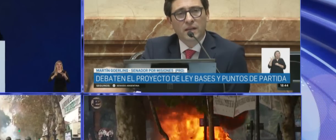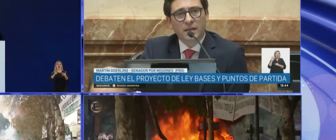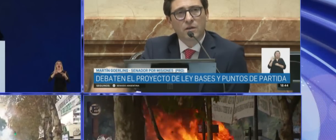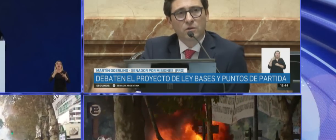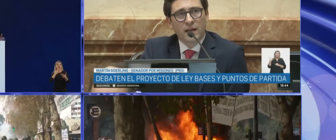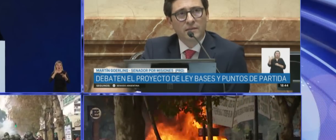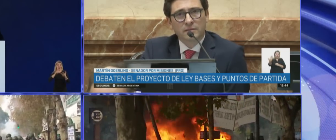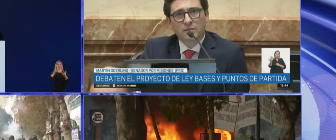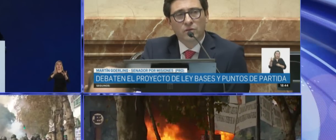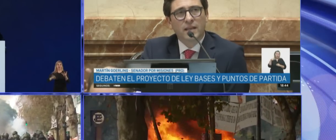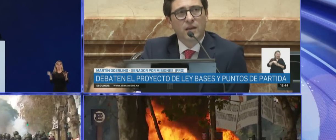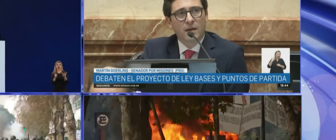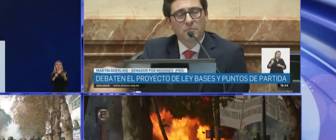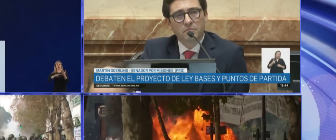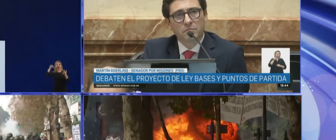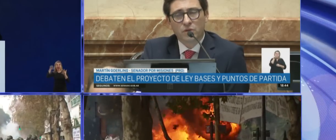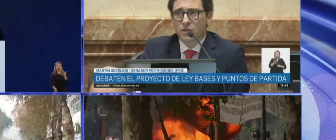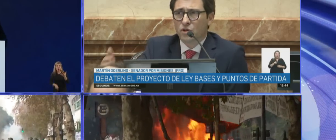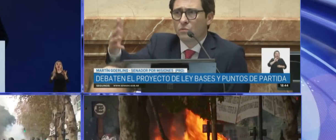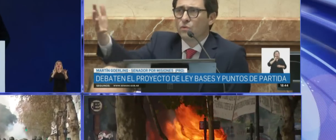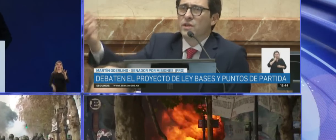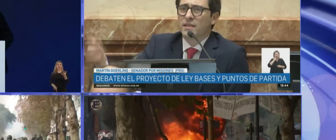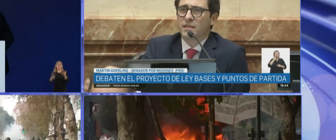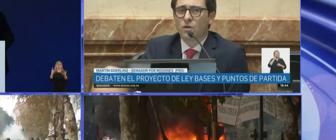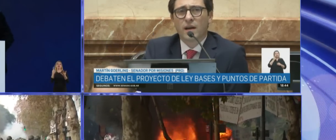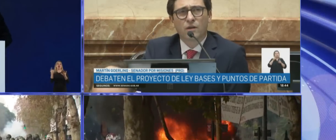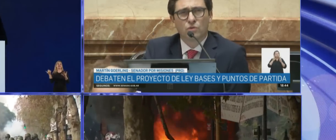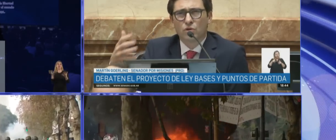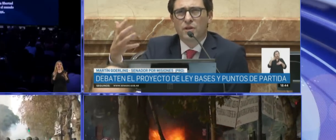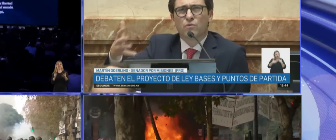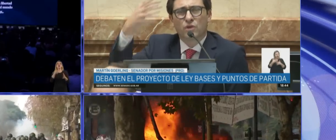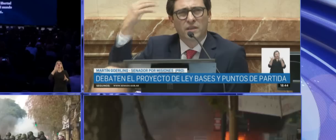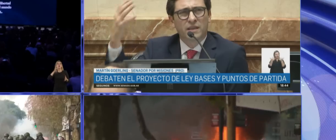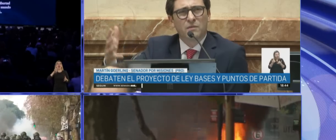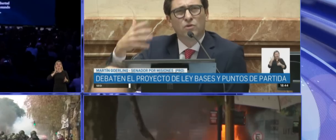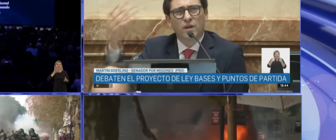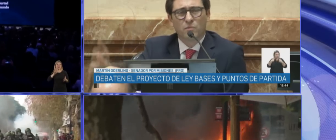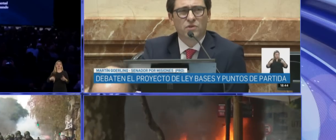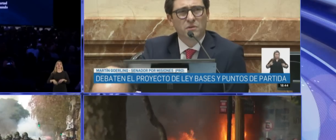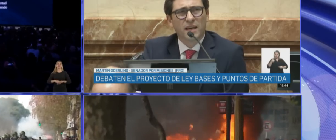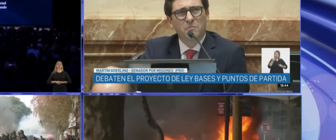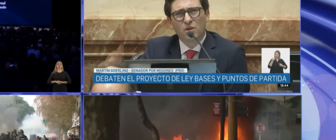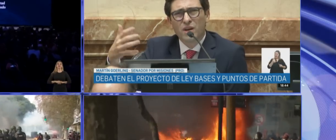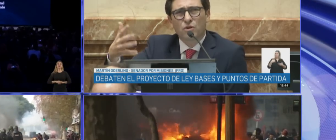en abril, en mayo y vamos a terminar el primer semestre con superávit.